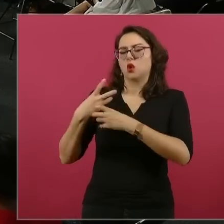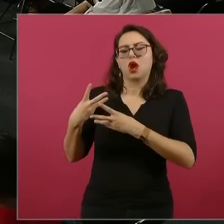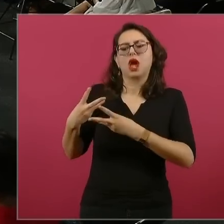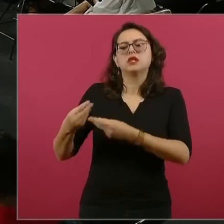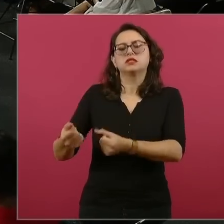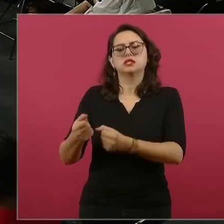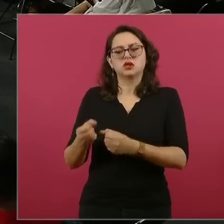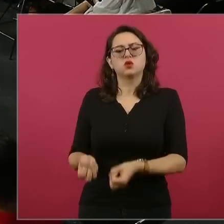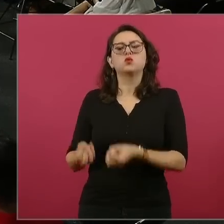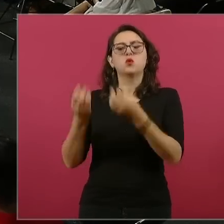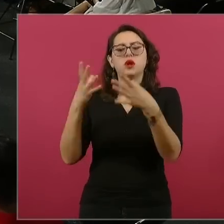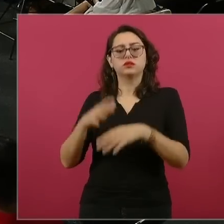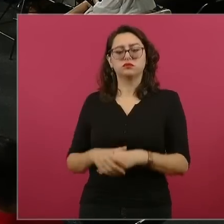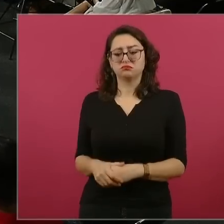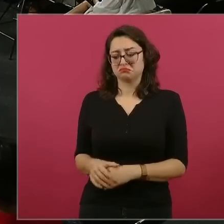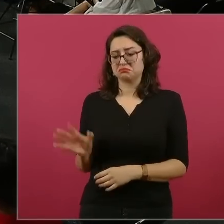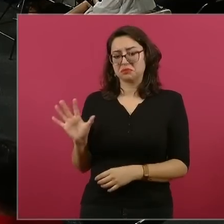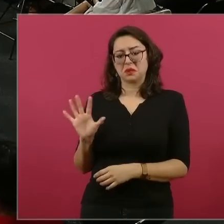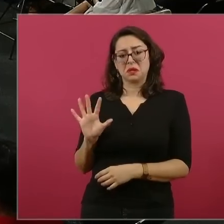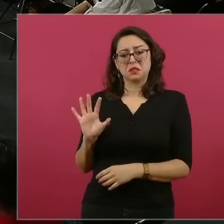580 millones de pesos.